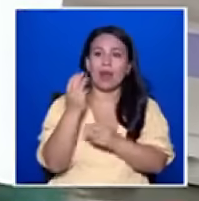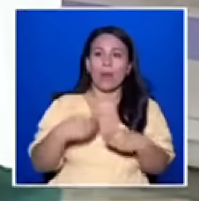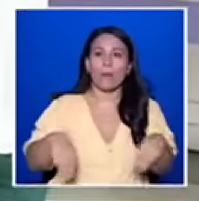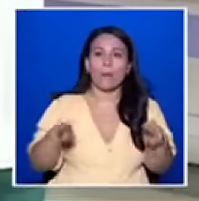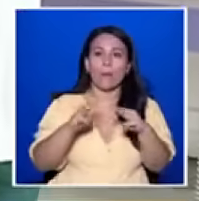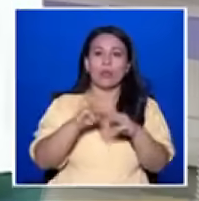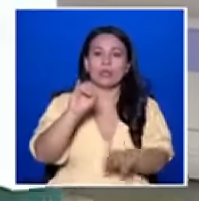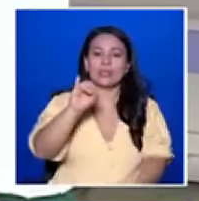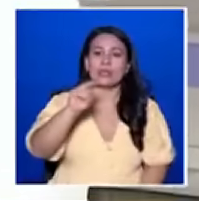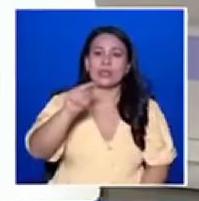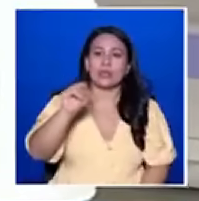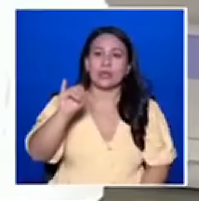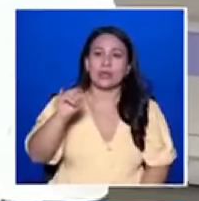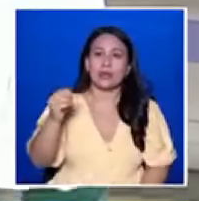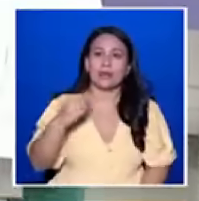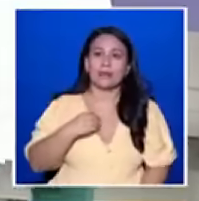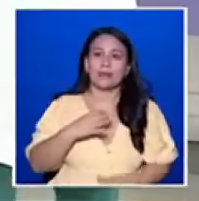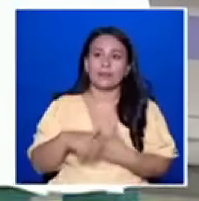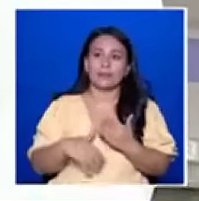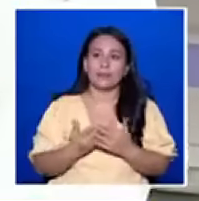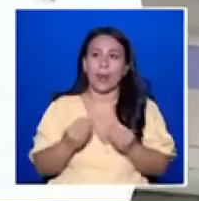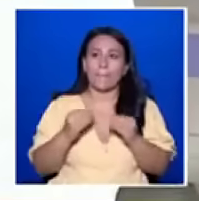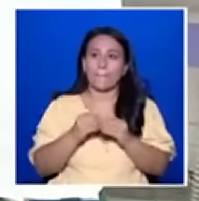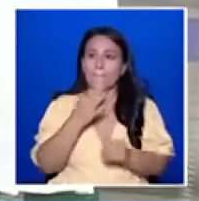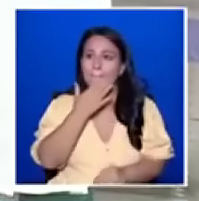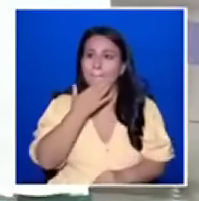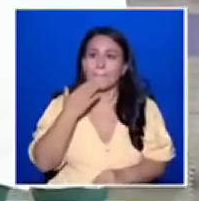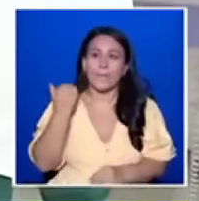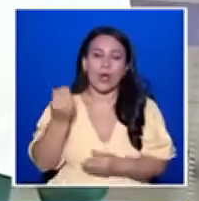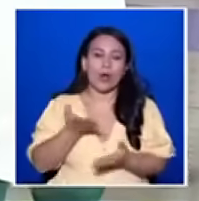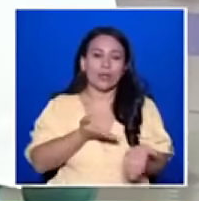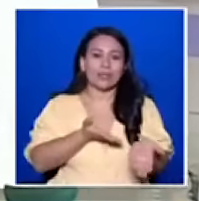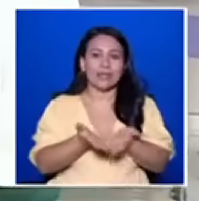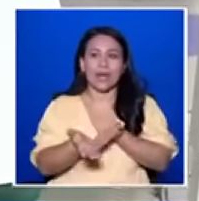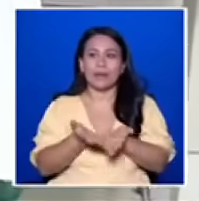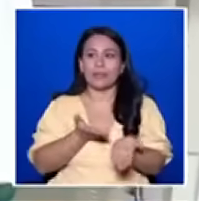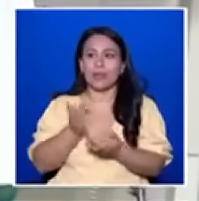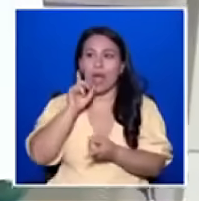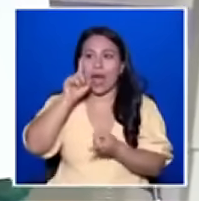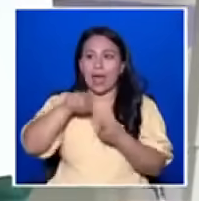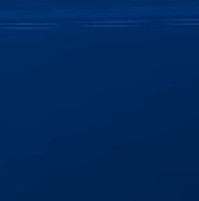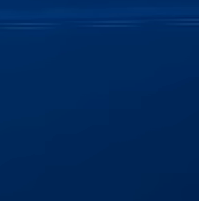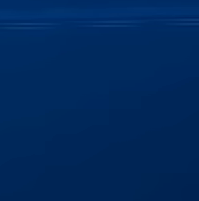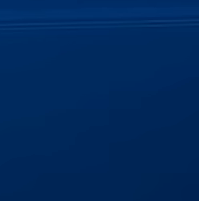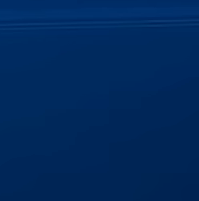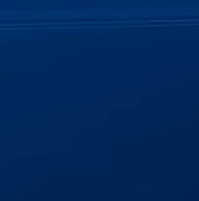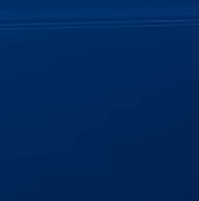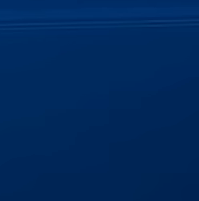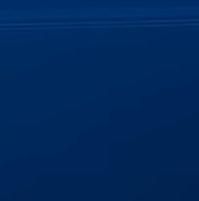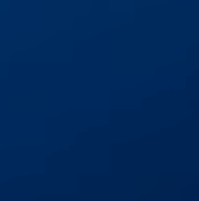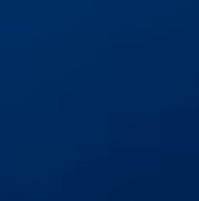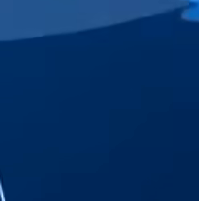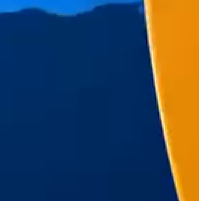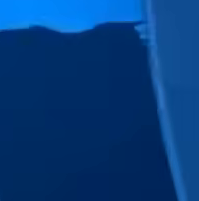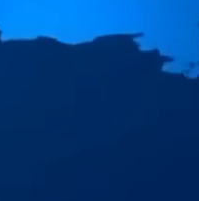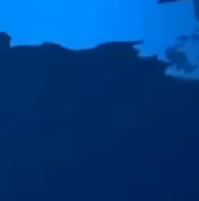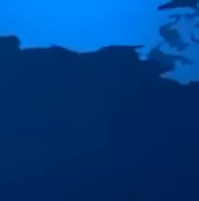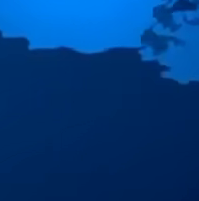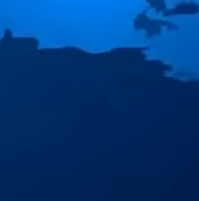Sinaí, que esto ha llevado, por supuesto, a una mejora en el servicio. Hasta aquí la información.